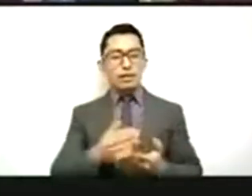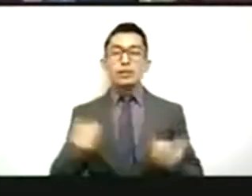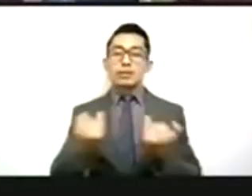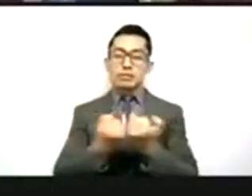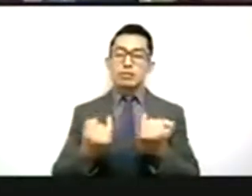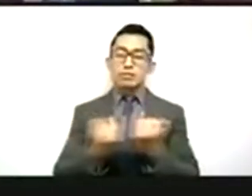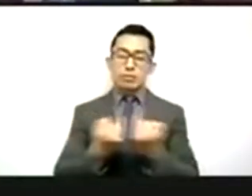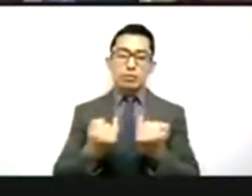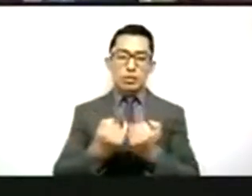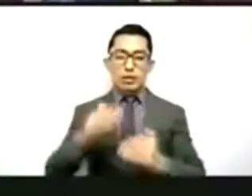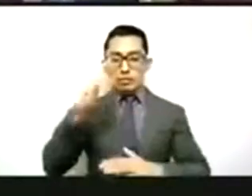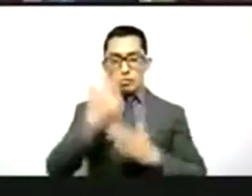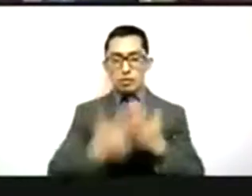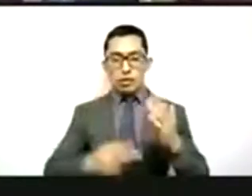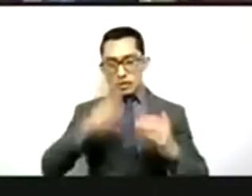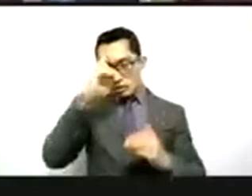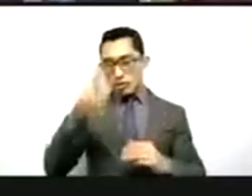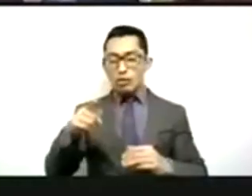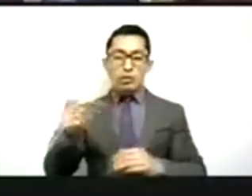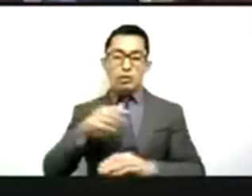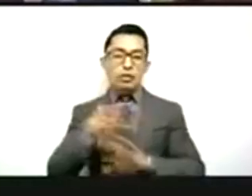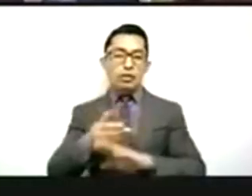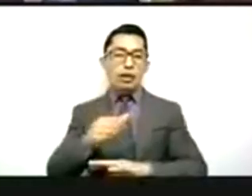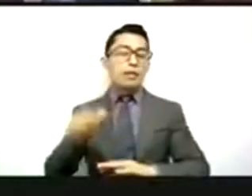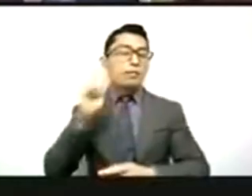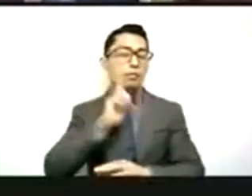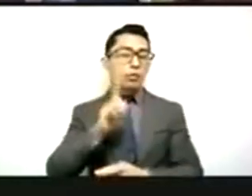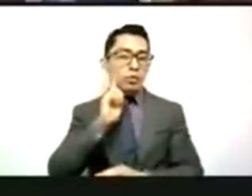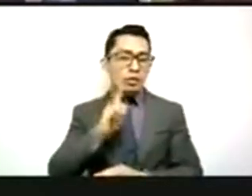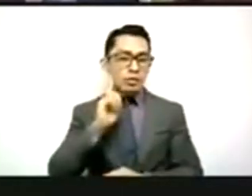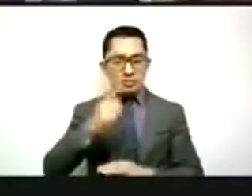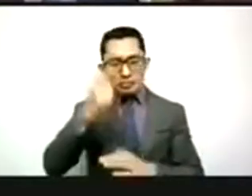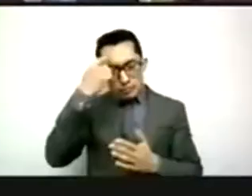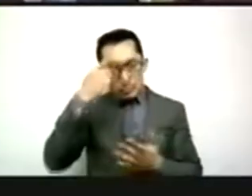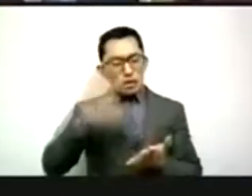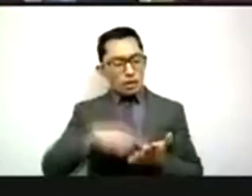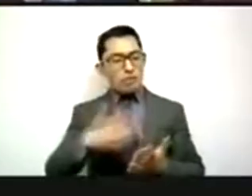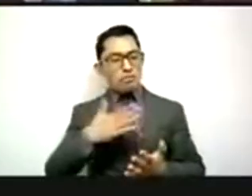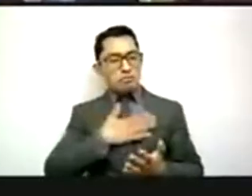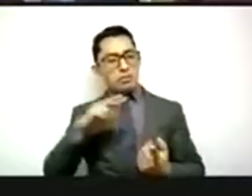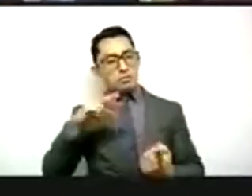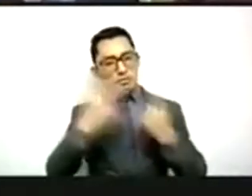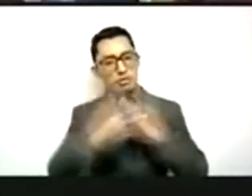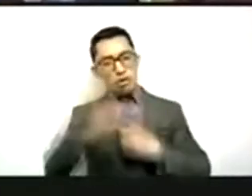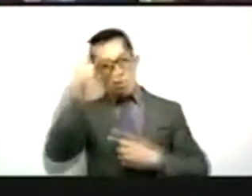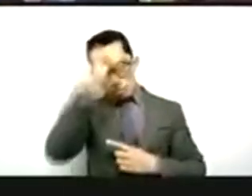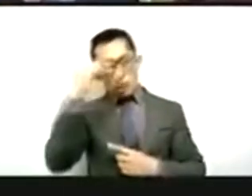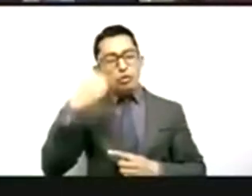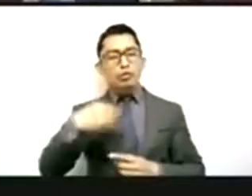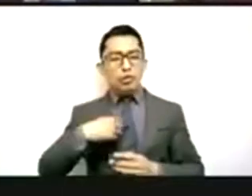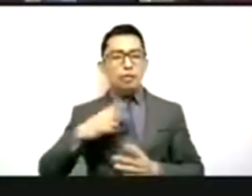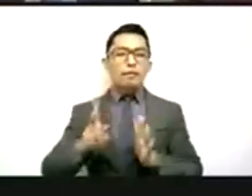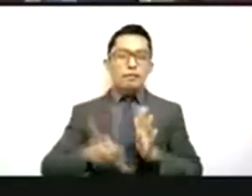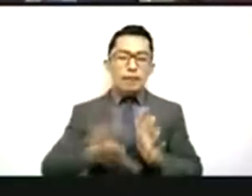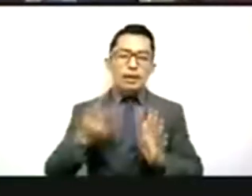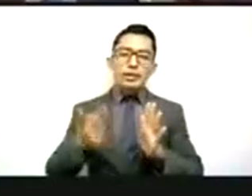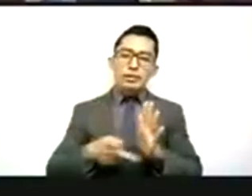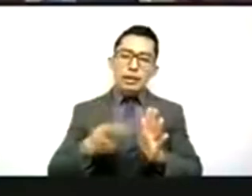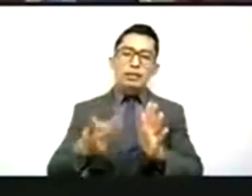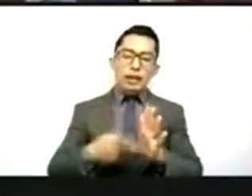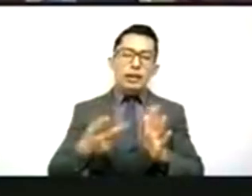contra las mujeres. Desde mi punto de vista, y lo he reiterado y lo he dicho en varias oportunidades,